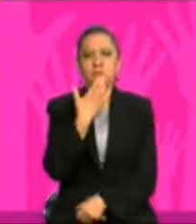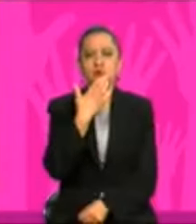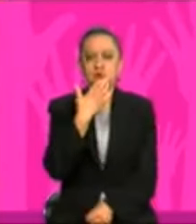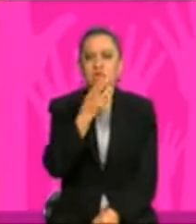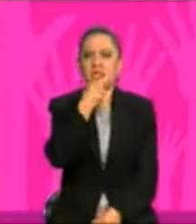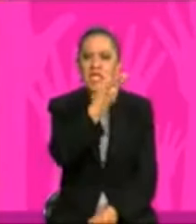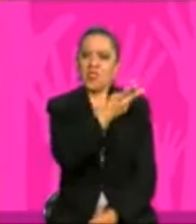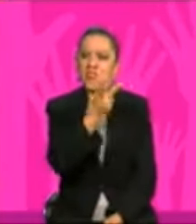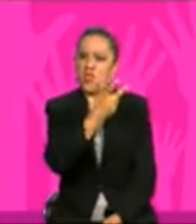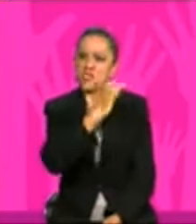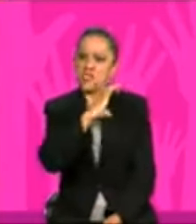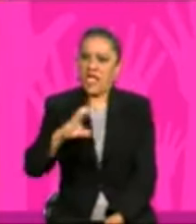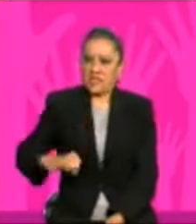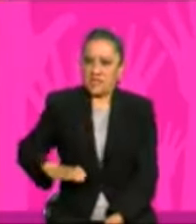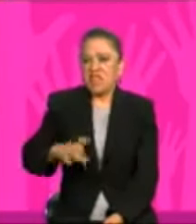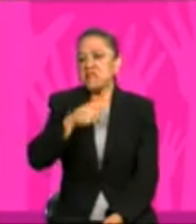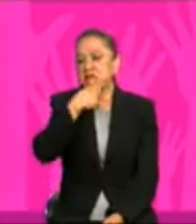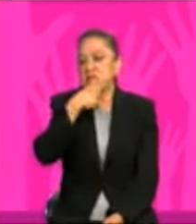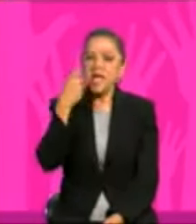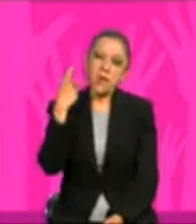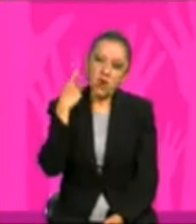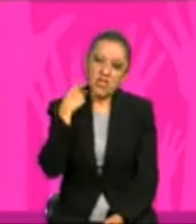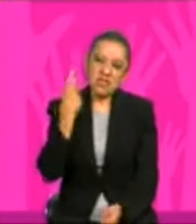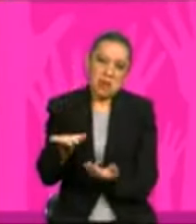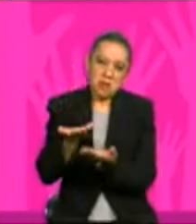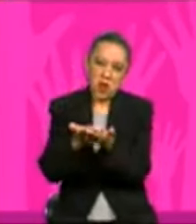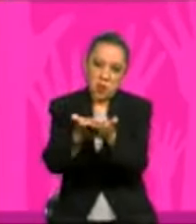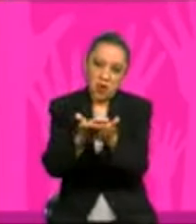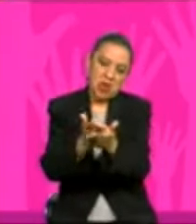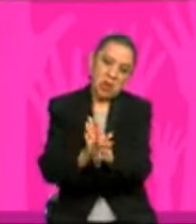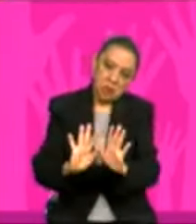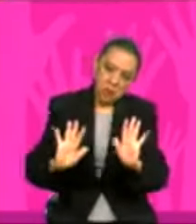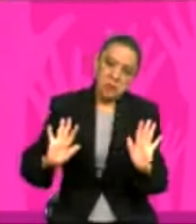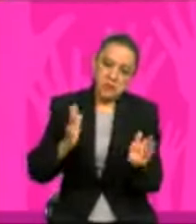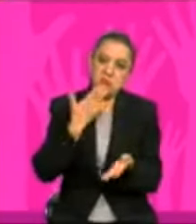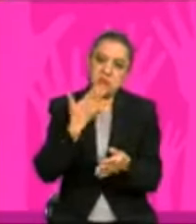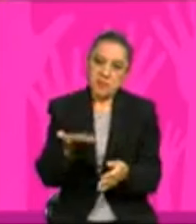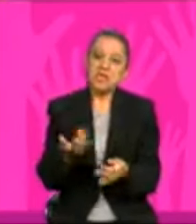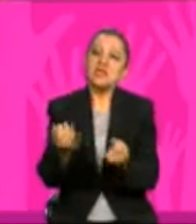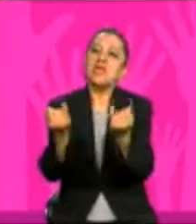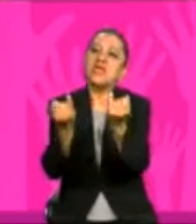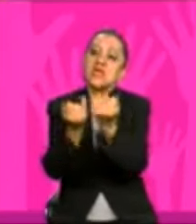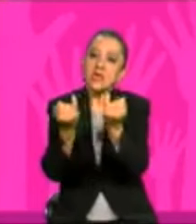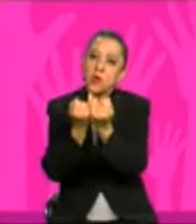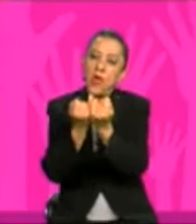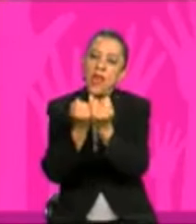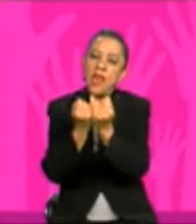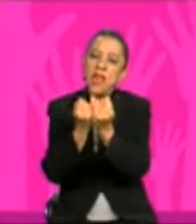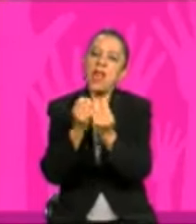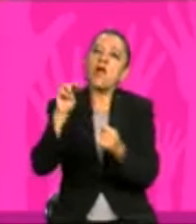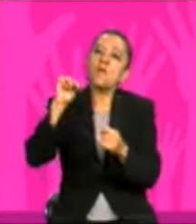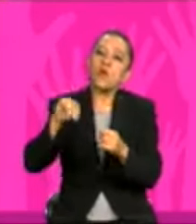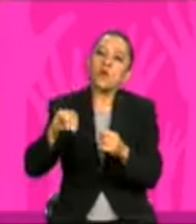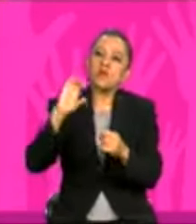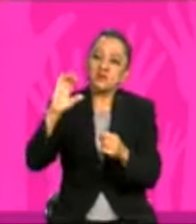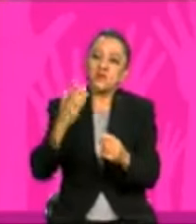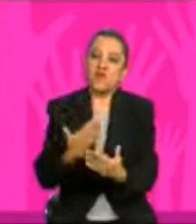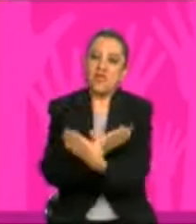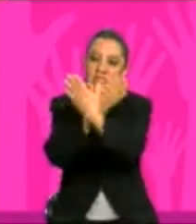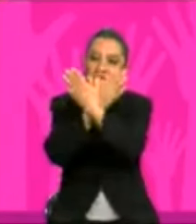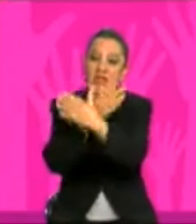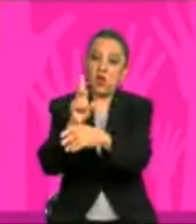las candidatas de la vieja política proponen, al igual que como lo ha hecho Movimiento Ciudadano desde el año